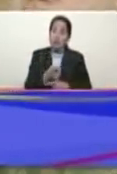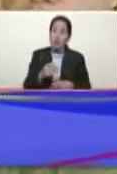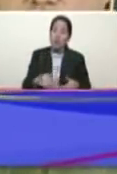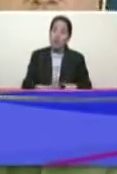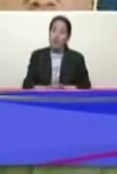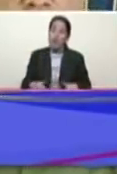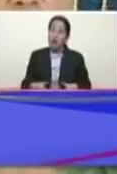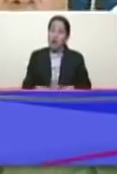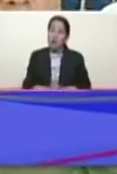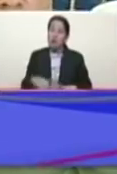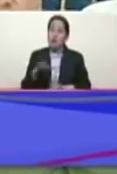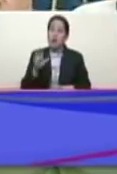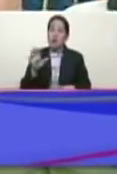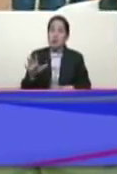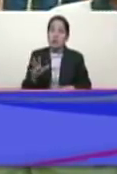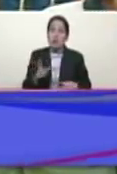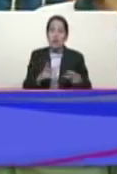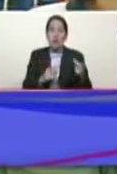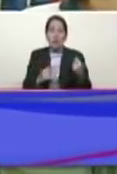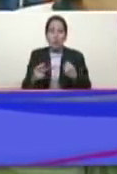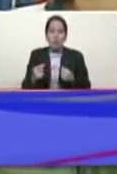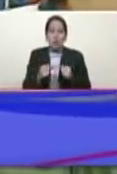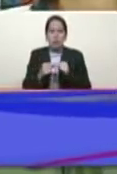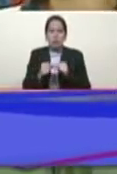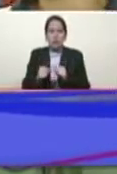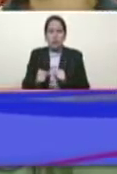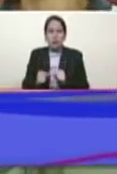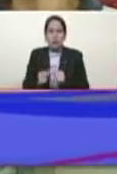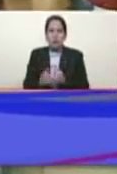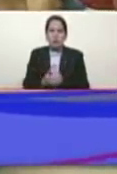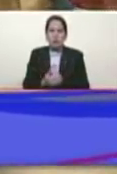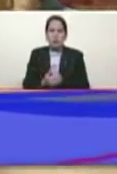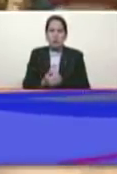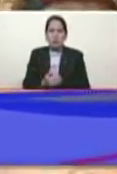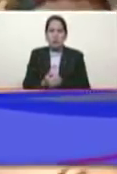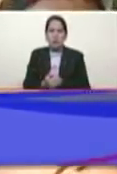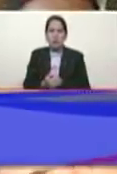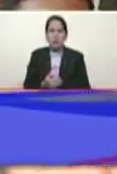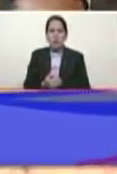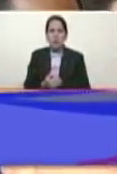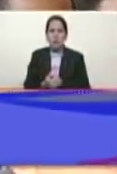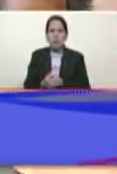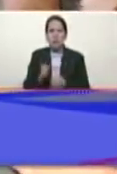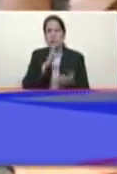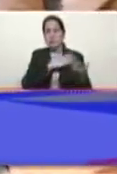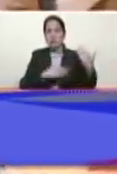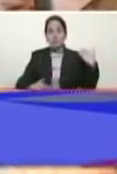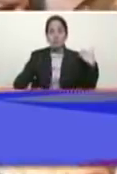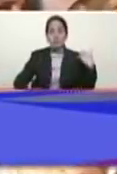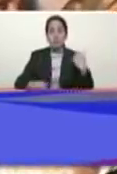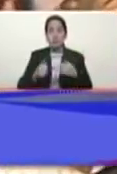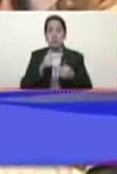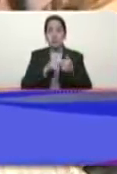El esfuerzo económico, permanente. Por aquí la vicepresidenta ejecutiva,